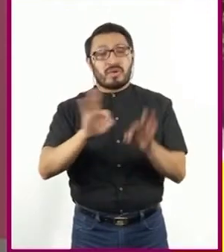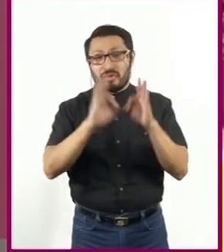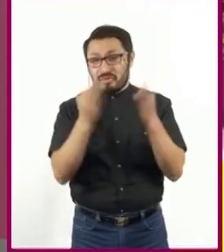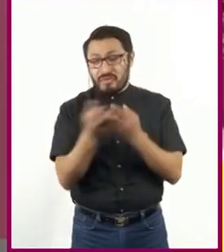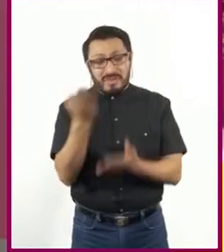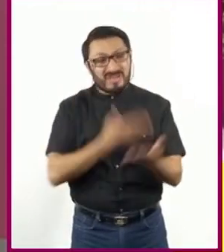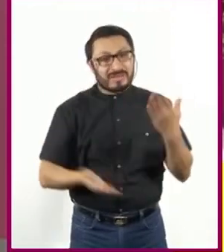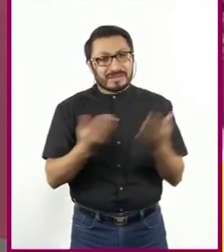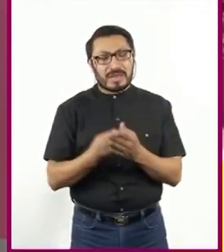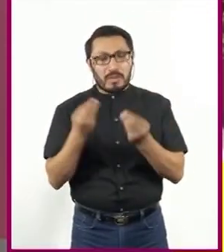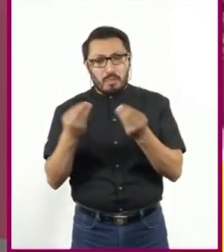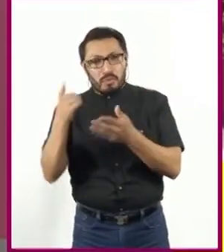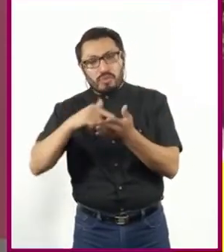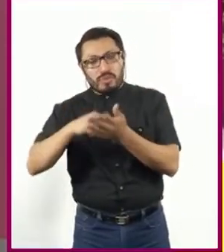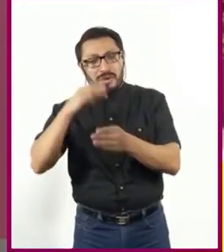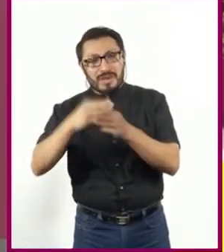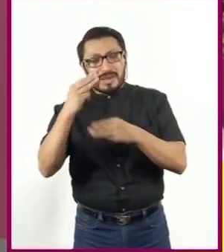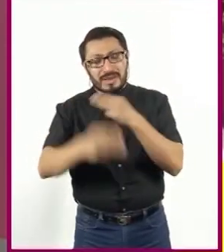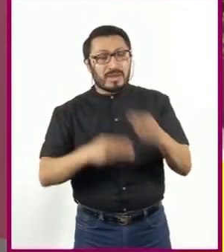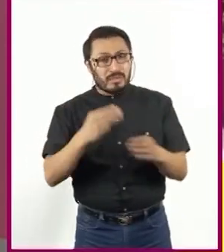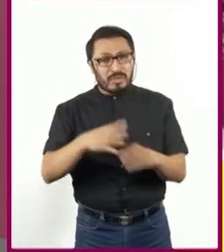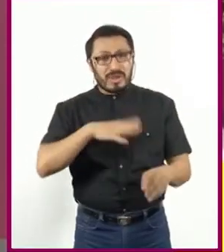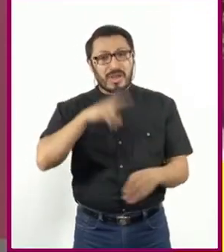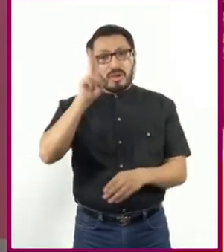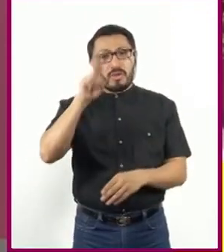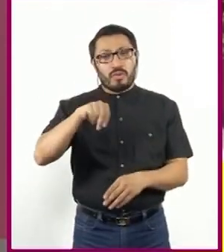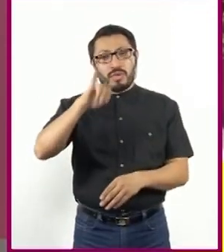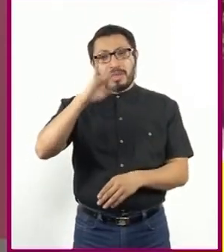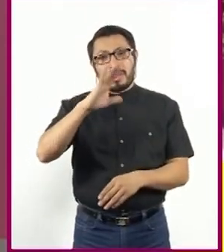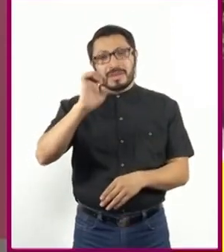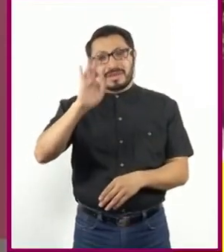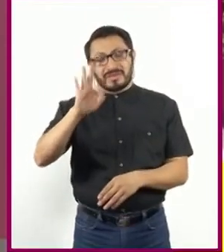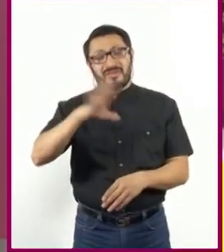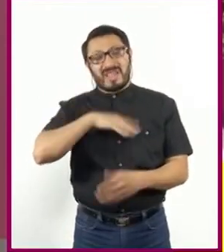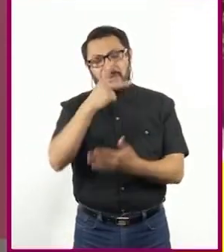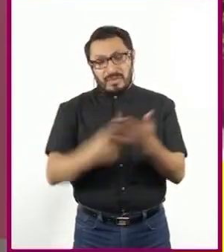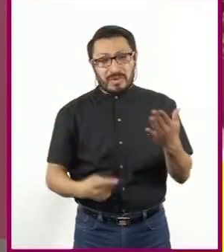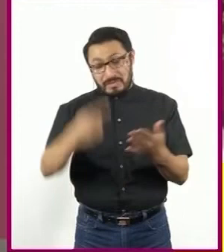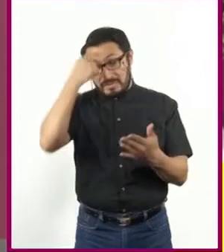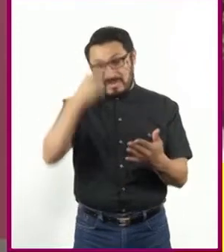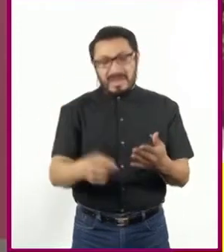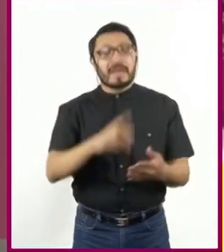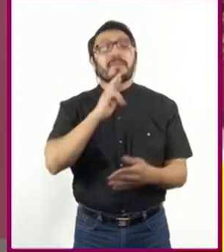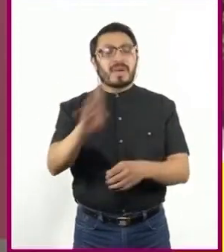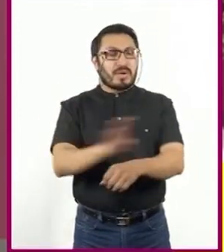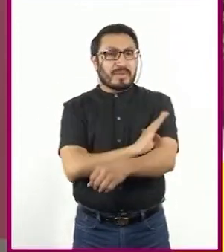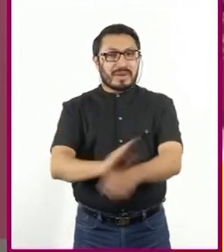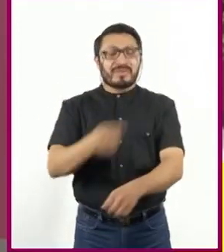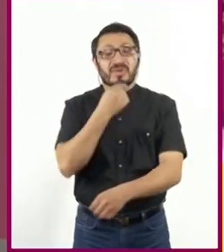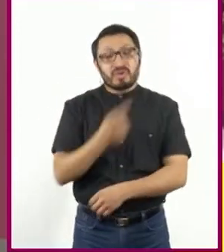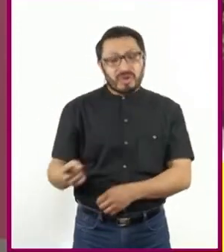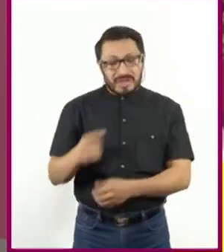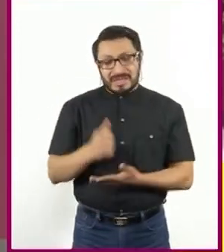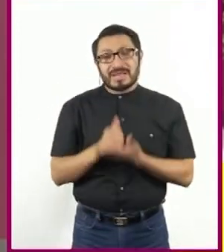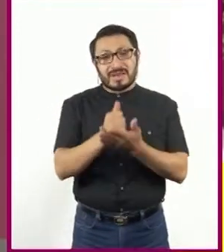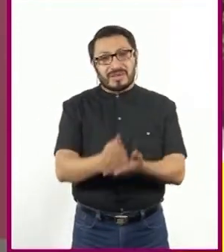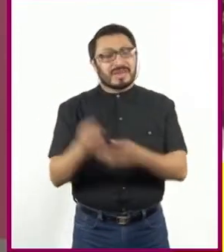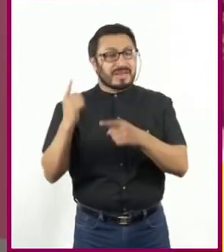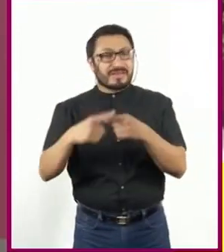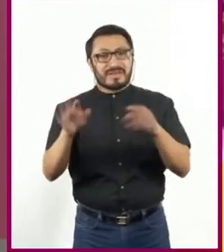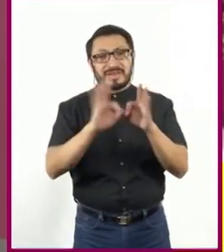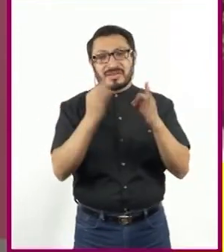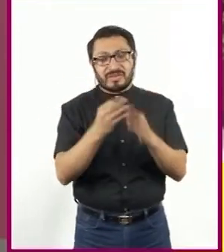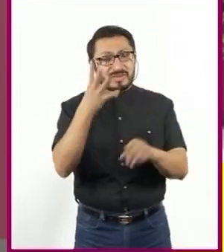UNICEF implementa programas para favorecer en la niñez alternativas que les permitan resolver los problemas